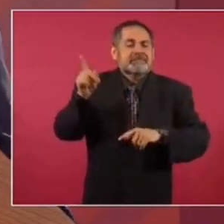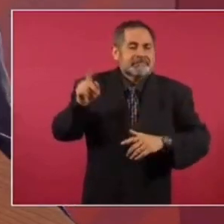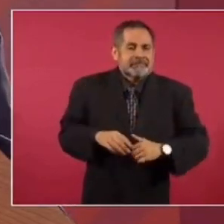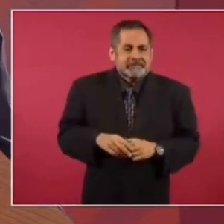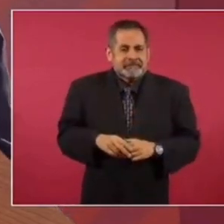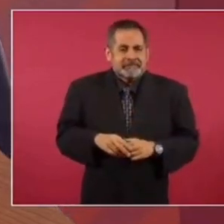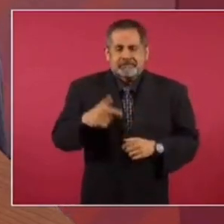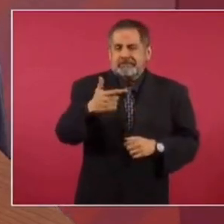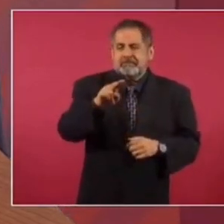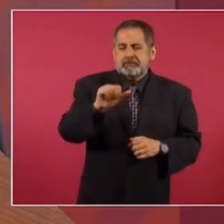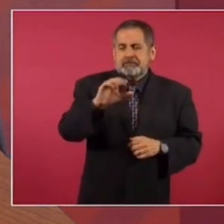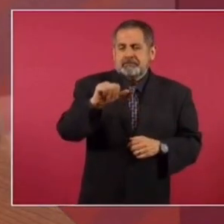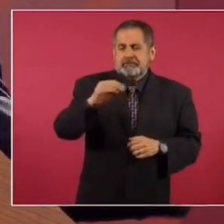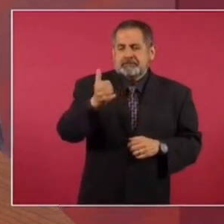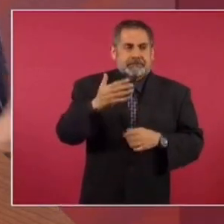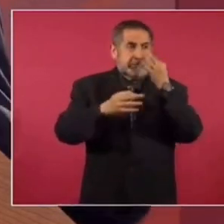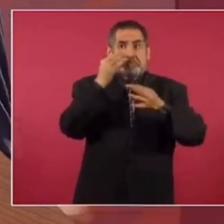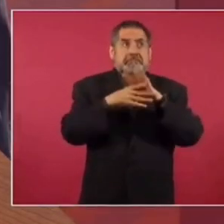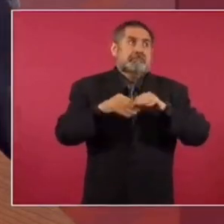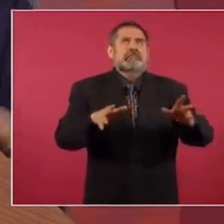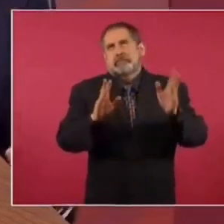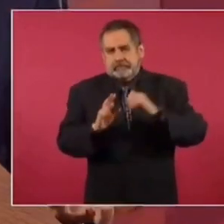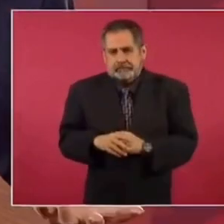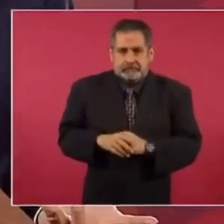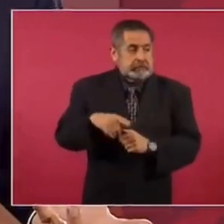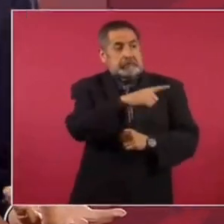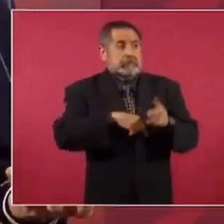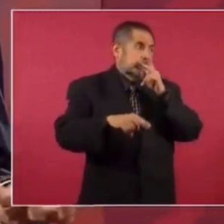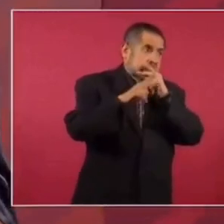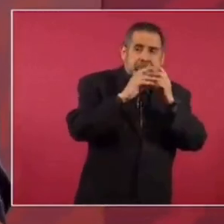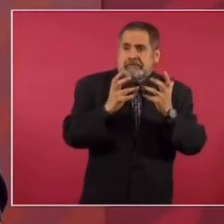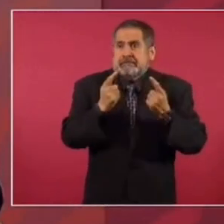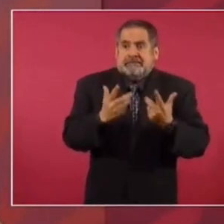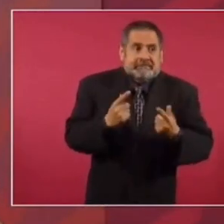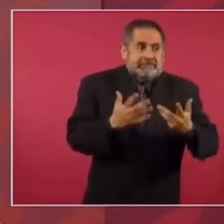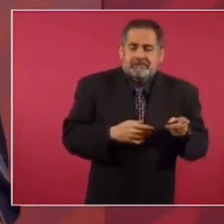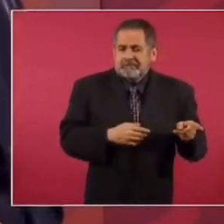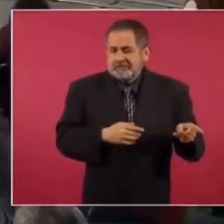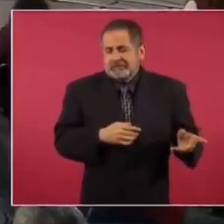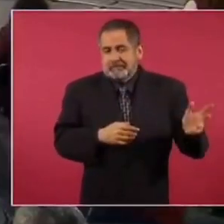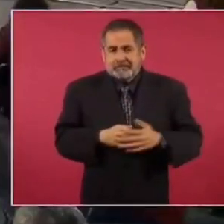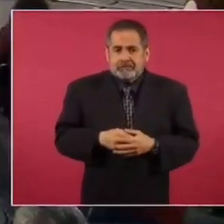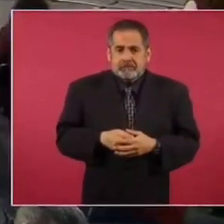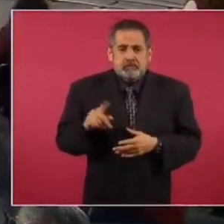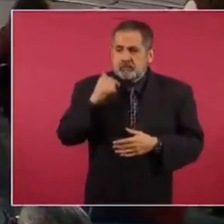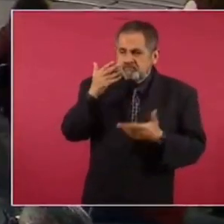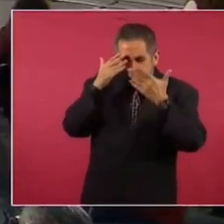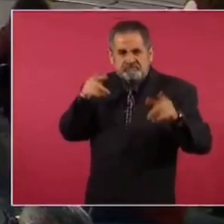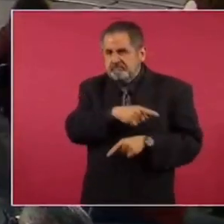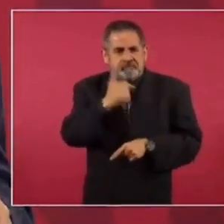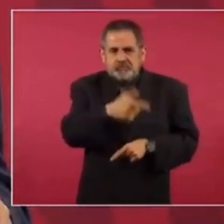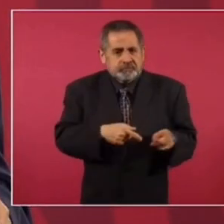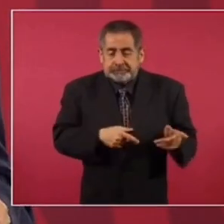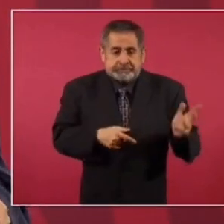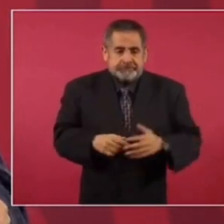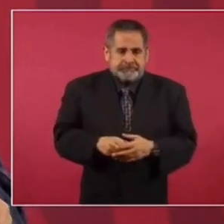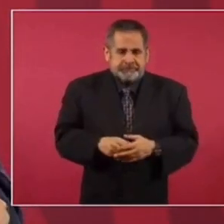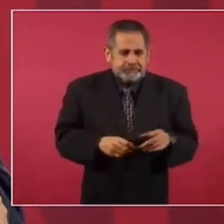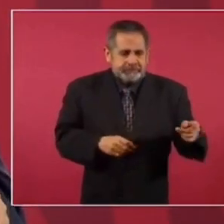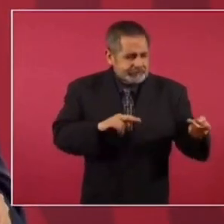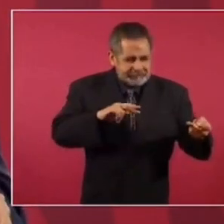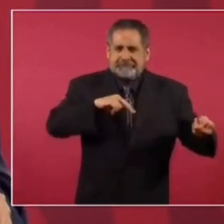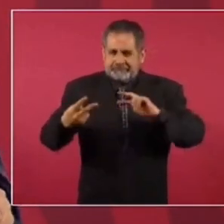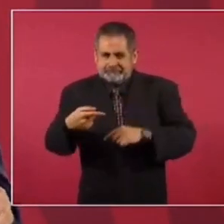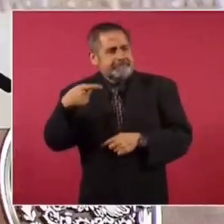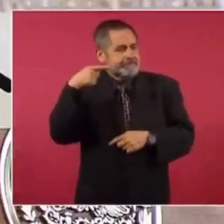la guacamaya diciendo Sí al borde de la desesperación no quieren abrir los ojos no será